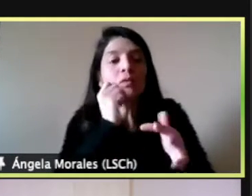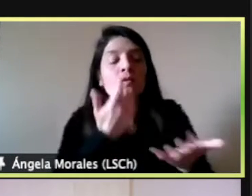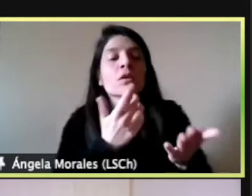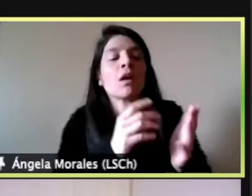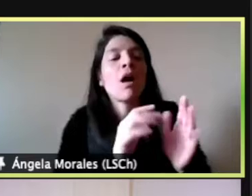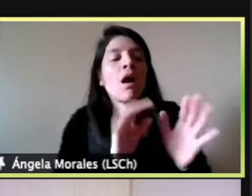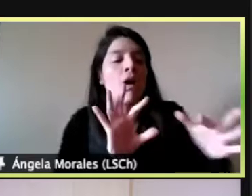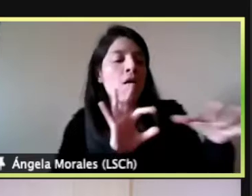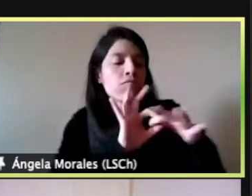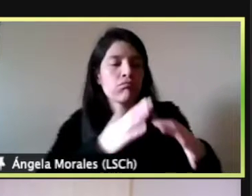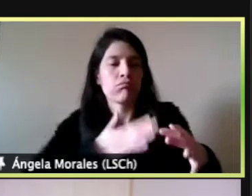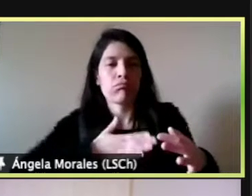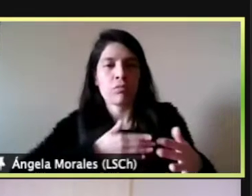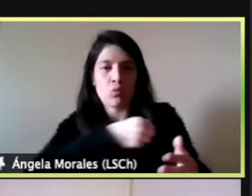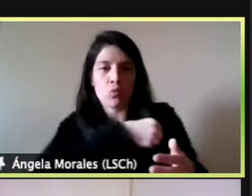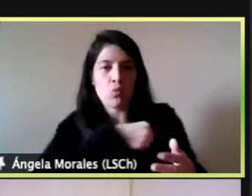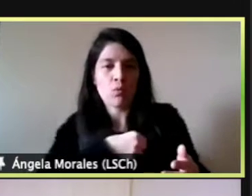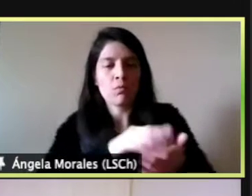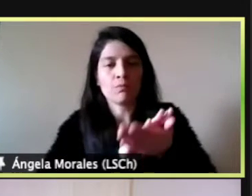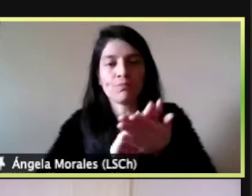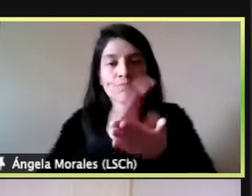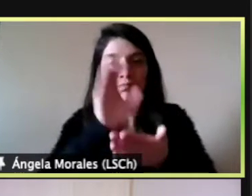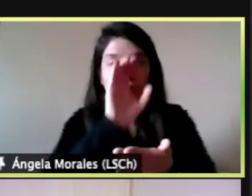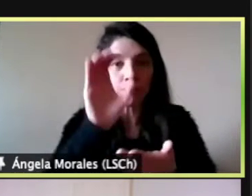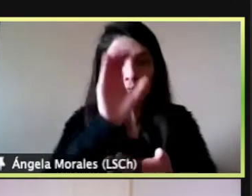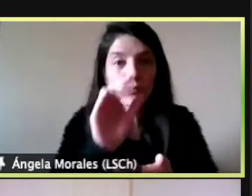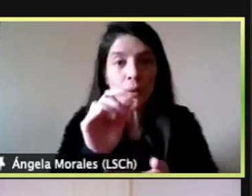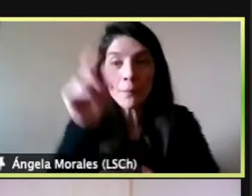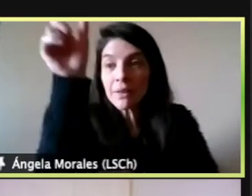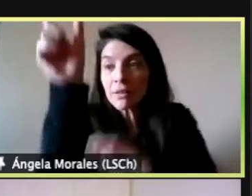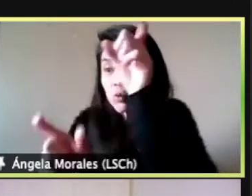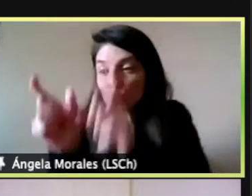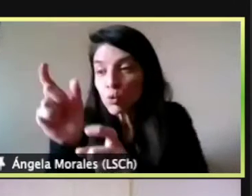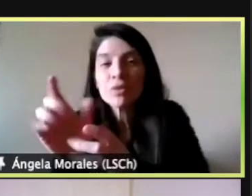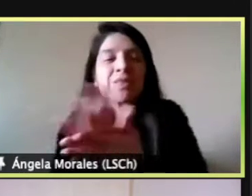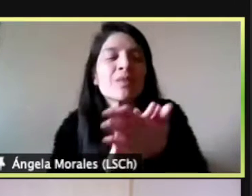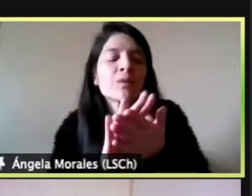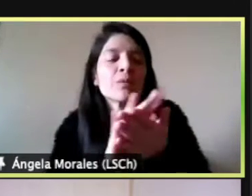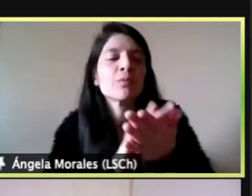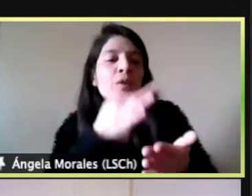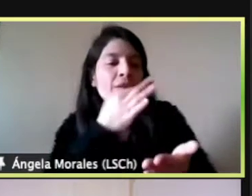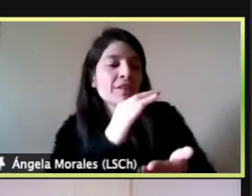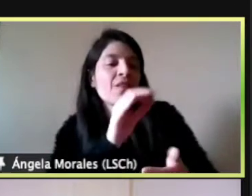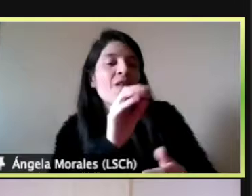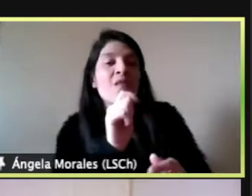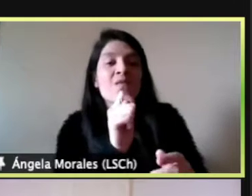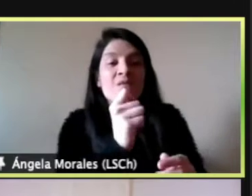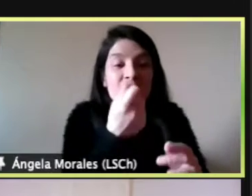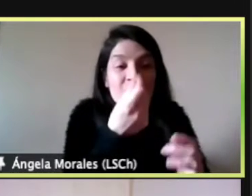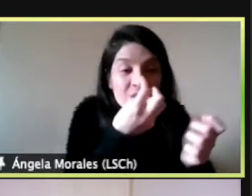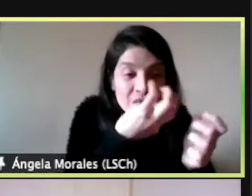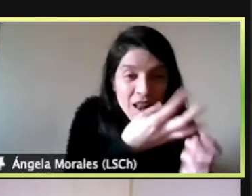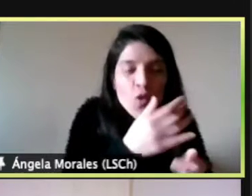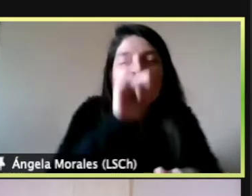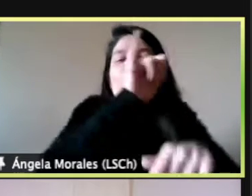una persona, tenemos que decir que ese valor es falso, para que lo busque exactamente como aparece.